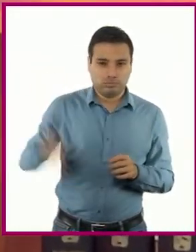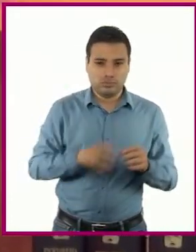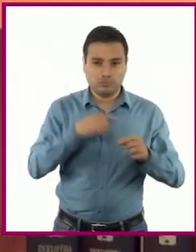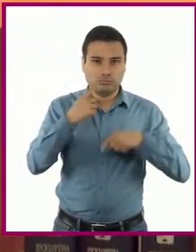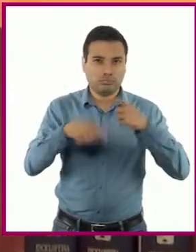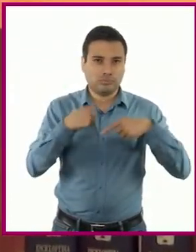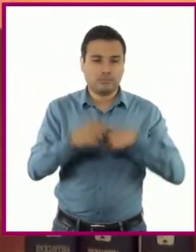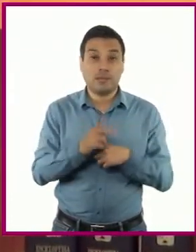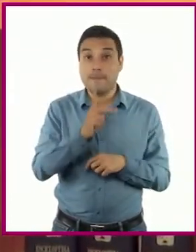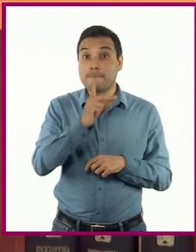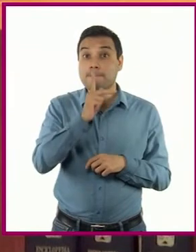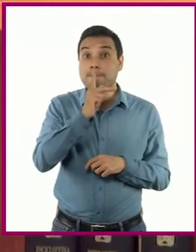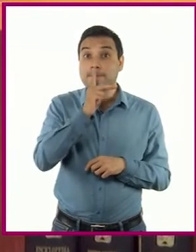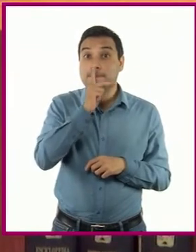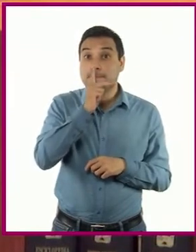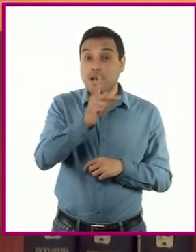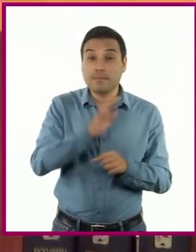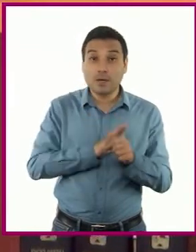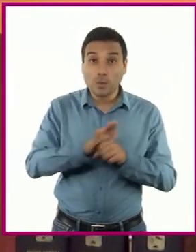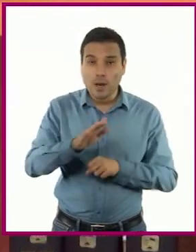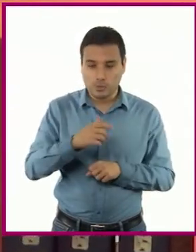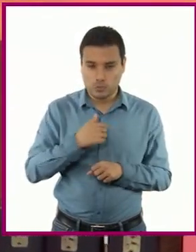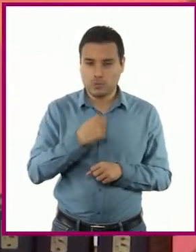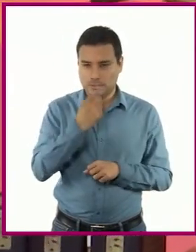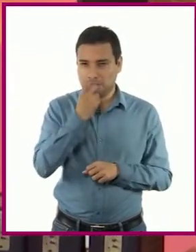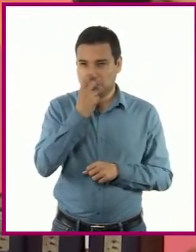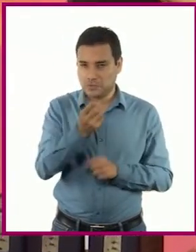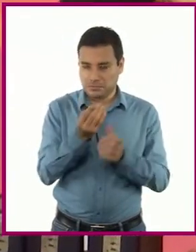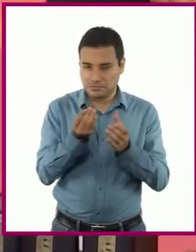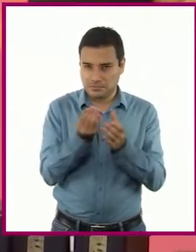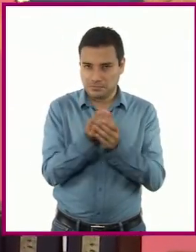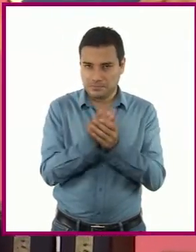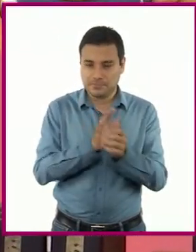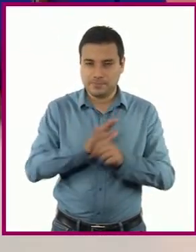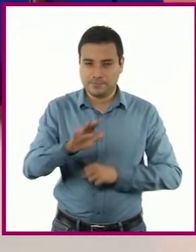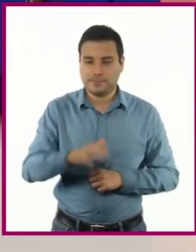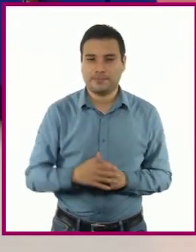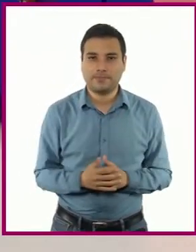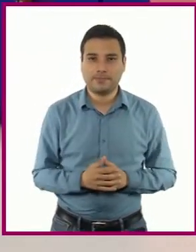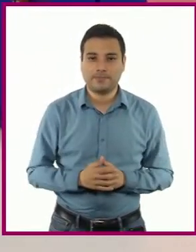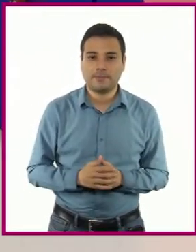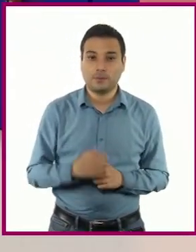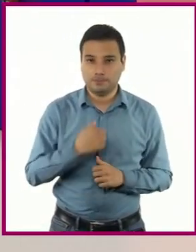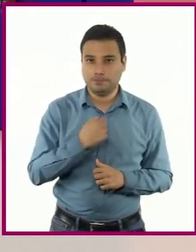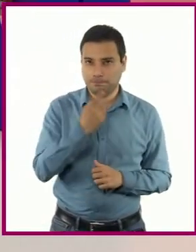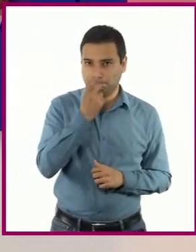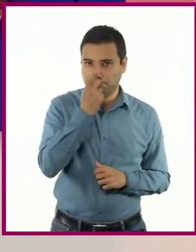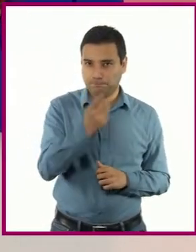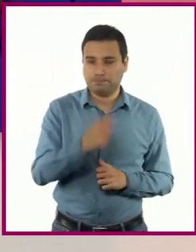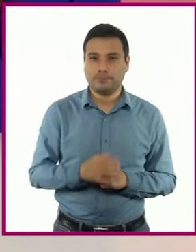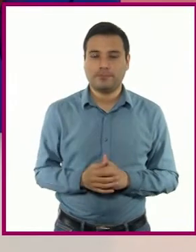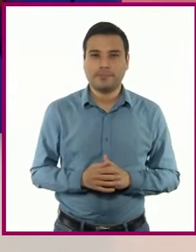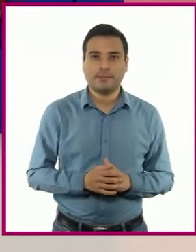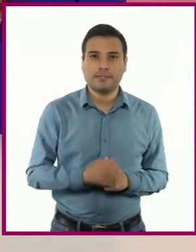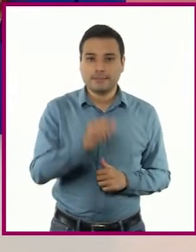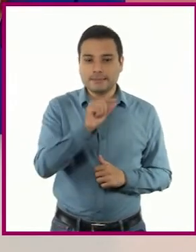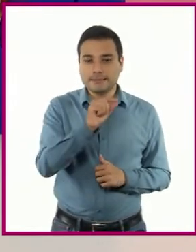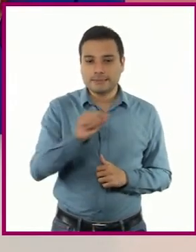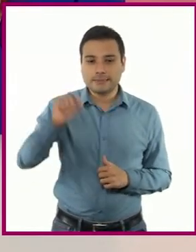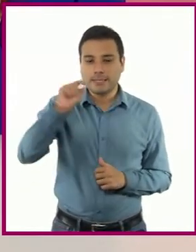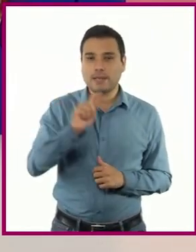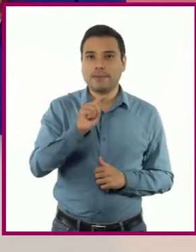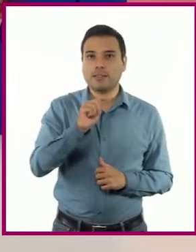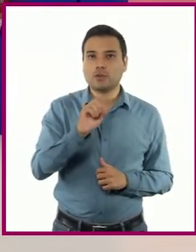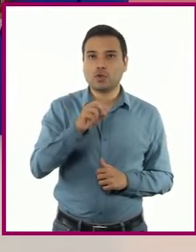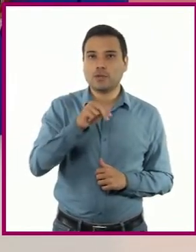que nos toque, haremos su clasificación. Debemos decir cuál es su sílaba tónica,